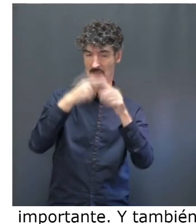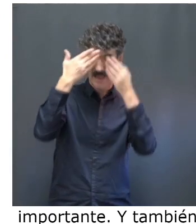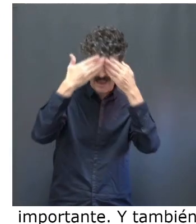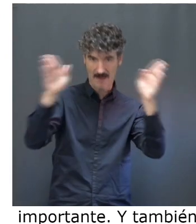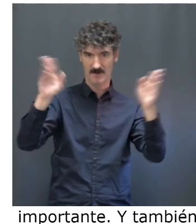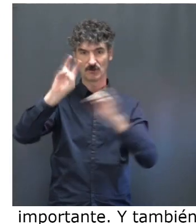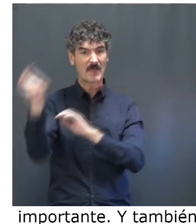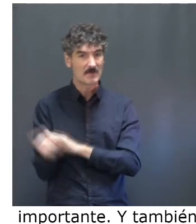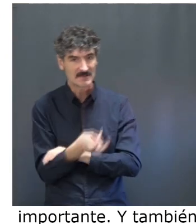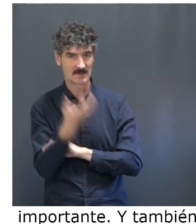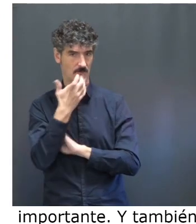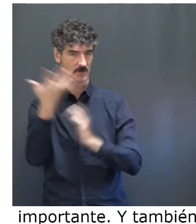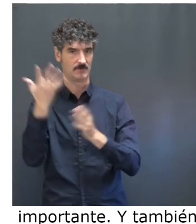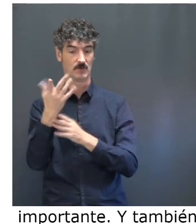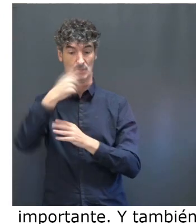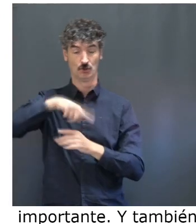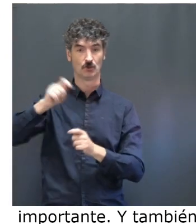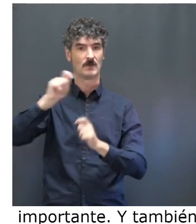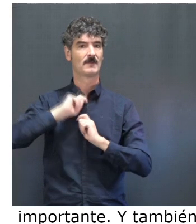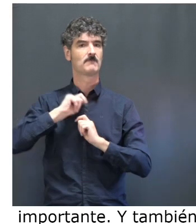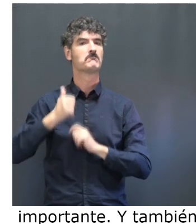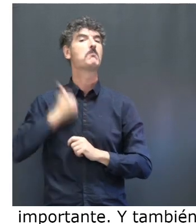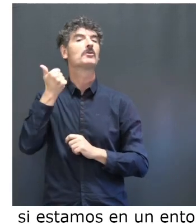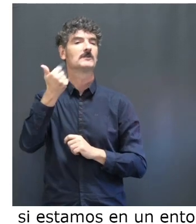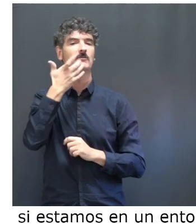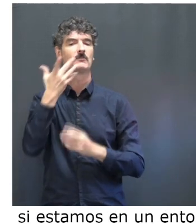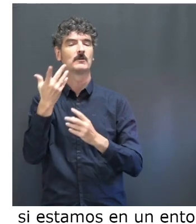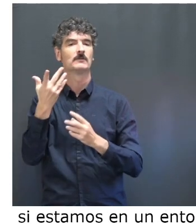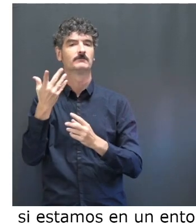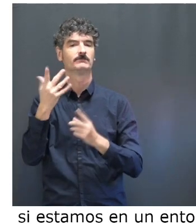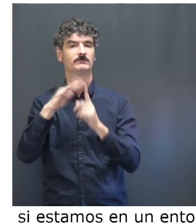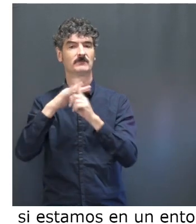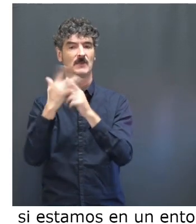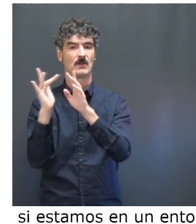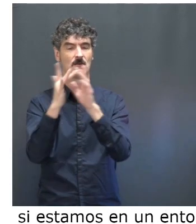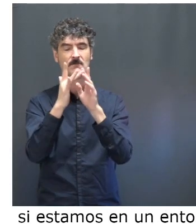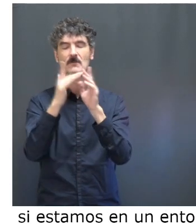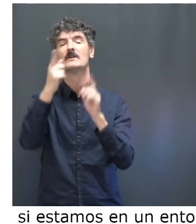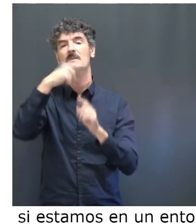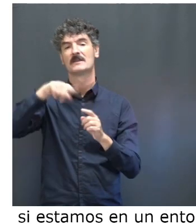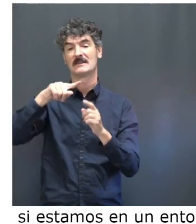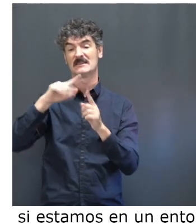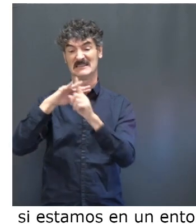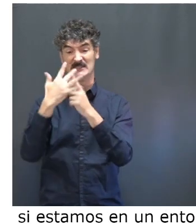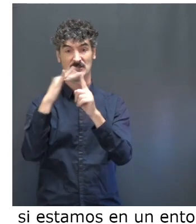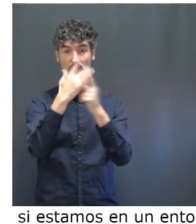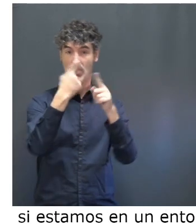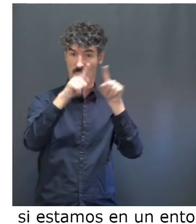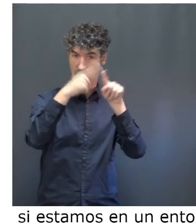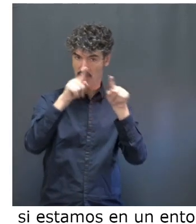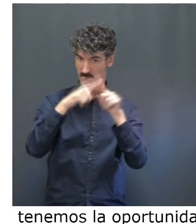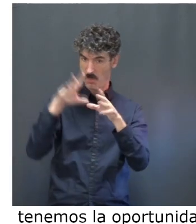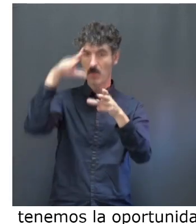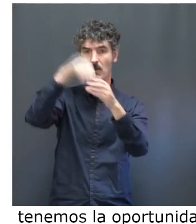abiertos a la diversidad, y tenemos la oportunidad de convivir con un montón de situaciones diferentes, también eso lo vamos